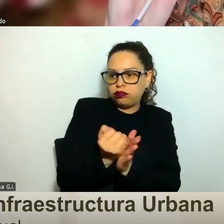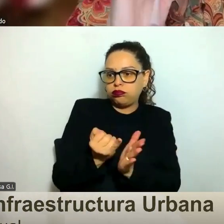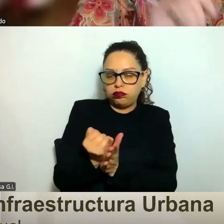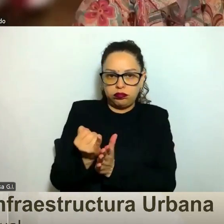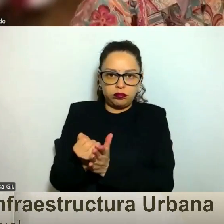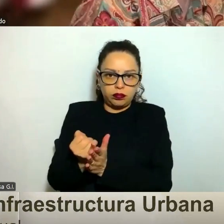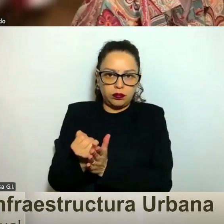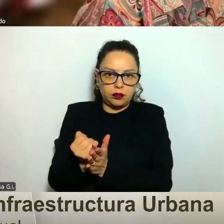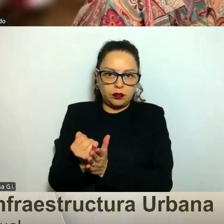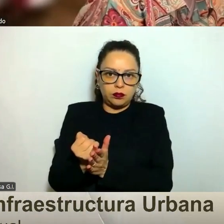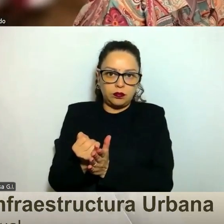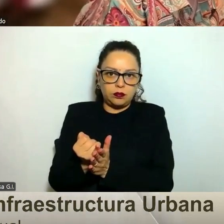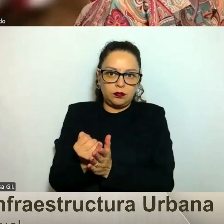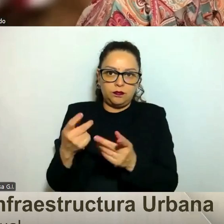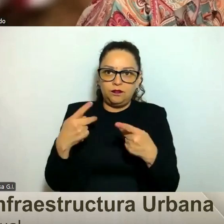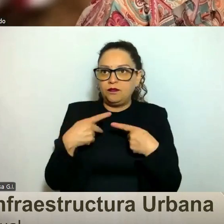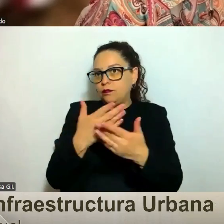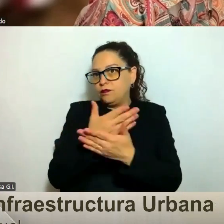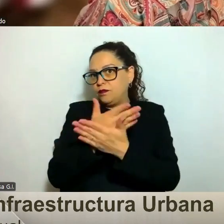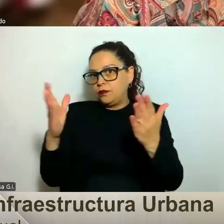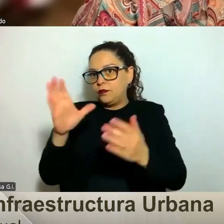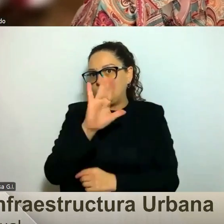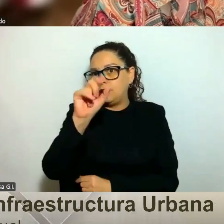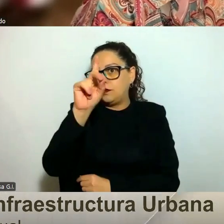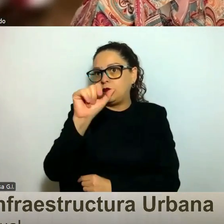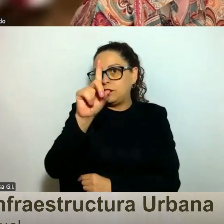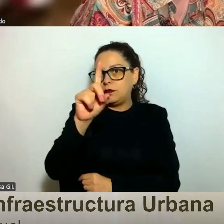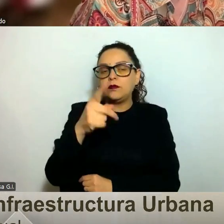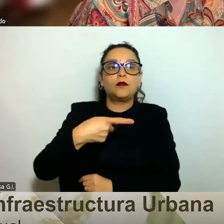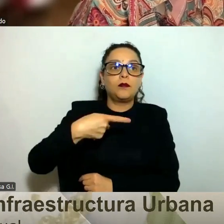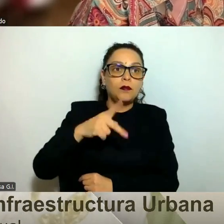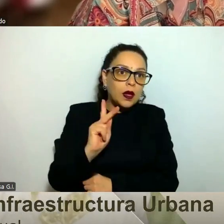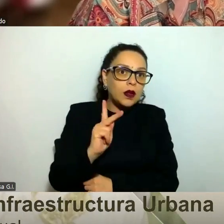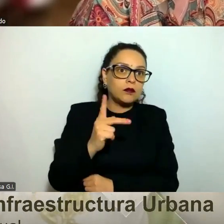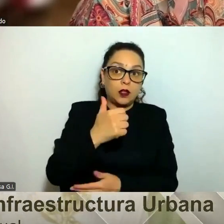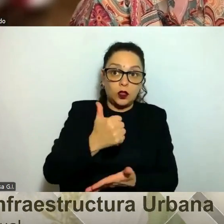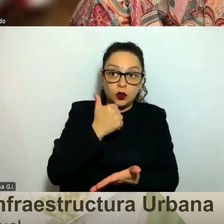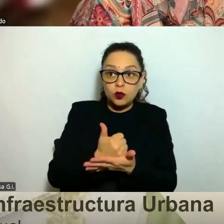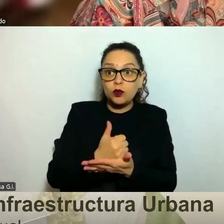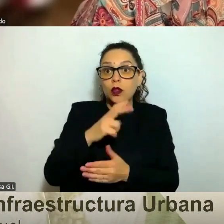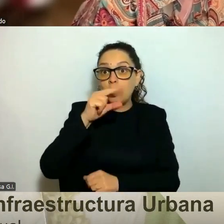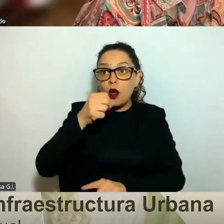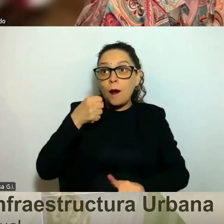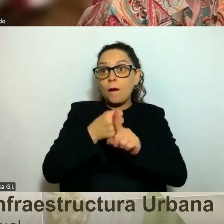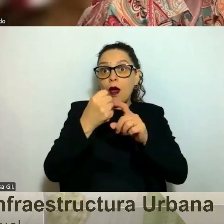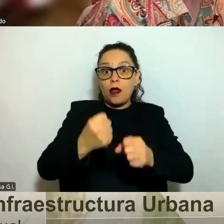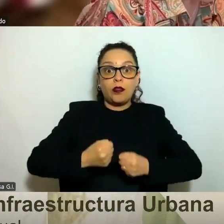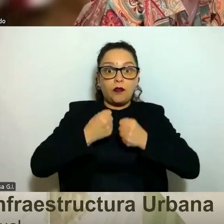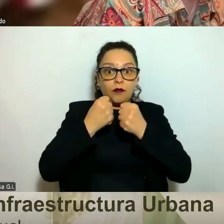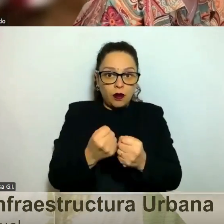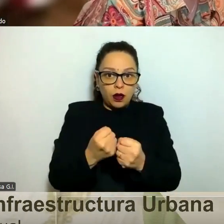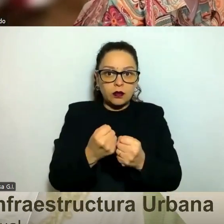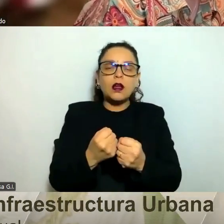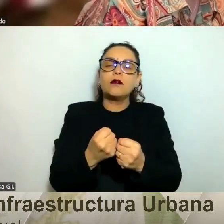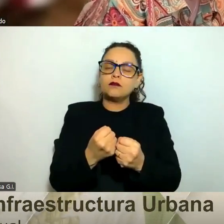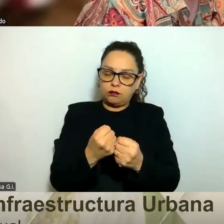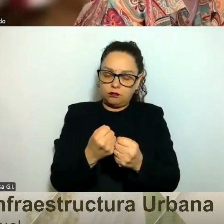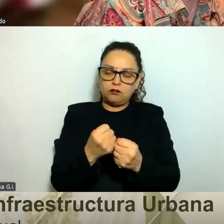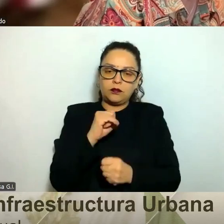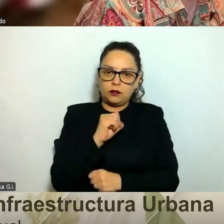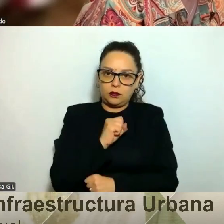tener la ciudad, determinando el menor impacto que tenga para el entorno y sea perfectamente congruente con el